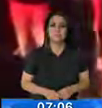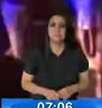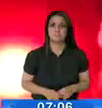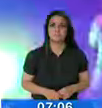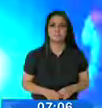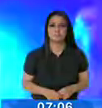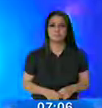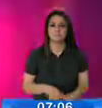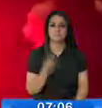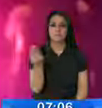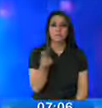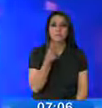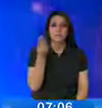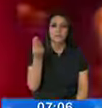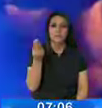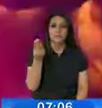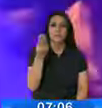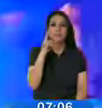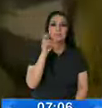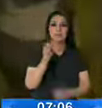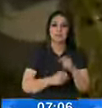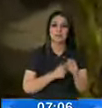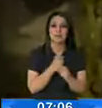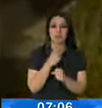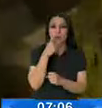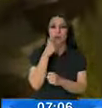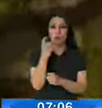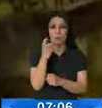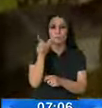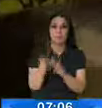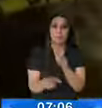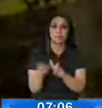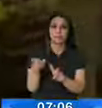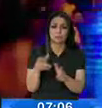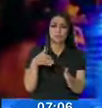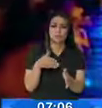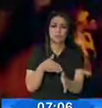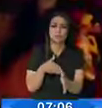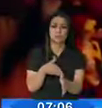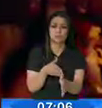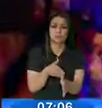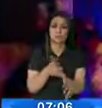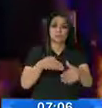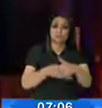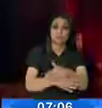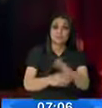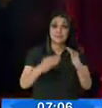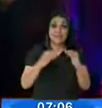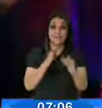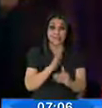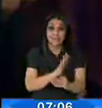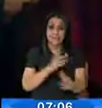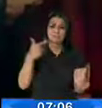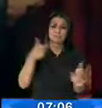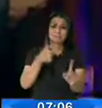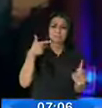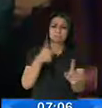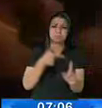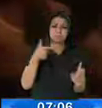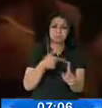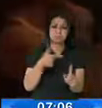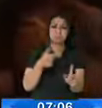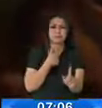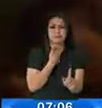Un joven de 20 años de edad fue asesinado por sicarios que lo siguieron desde la calle hasta el interior del inmueble donde vivía para asesinarlo